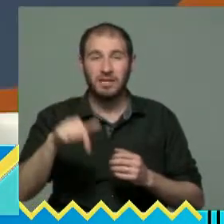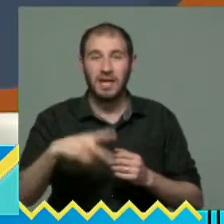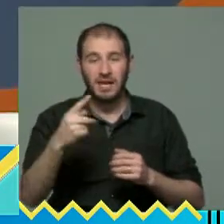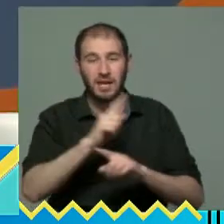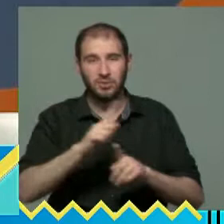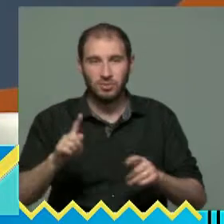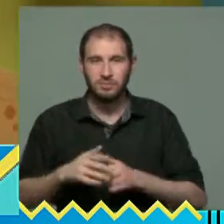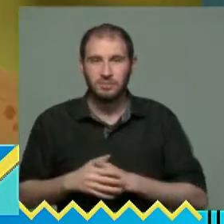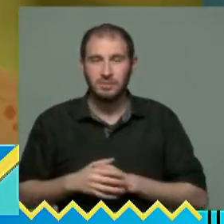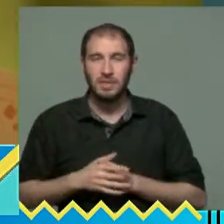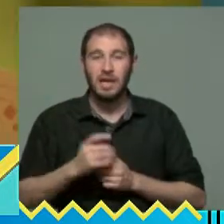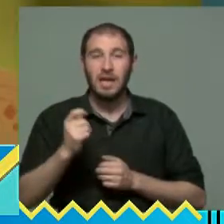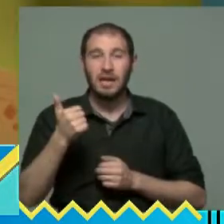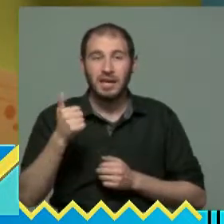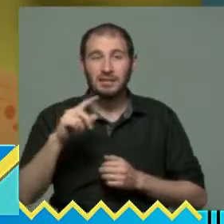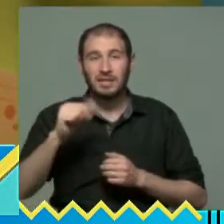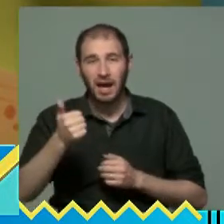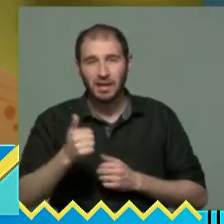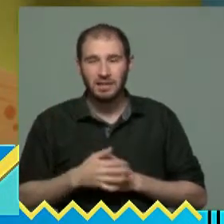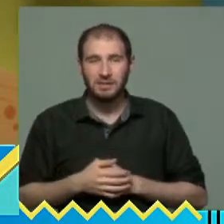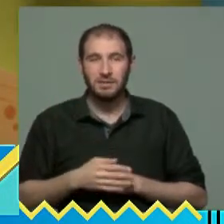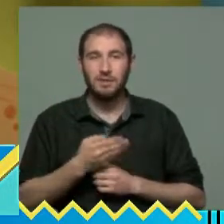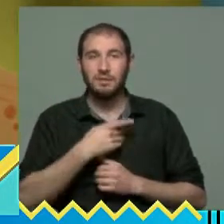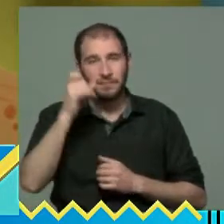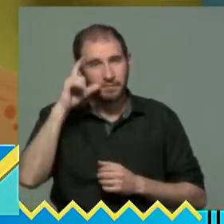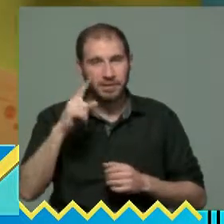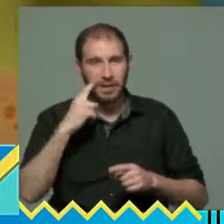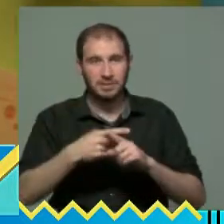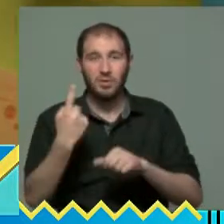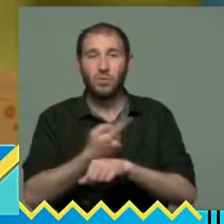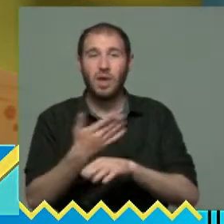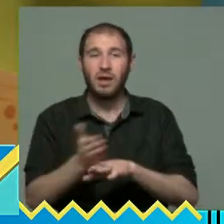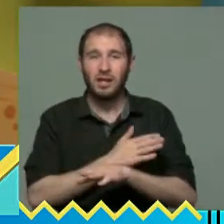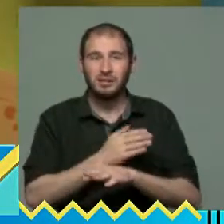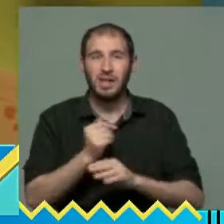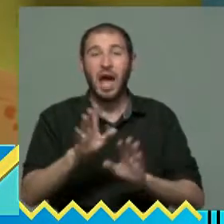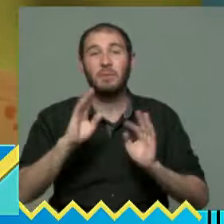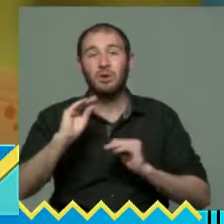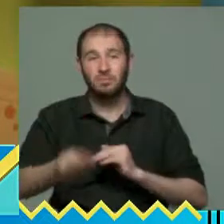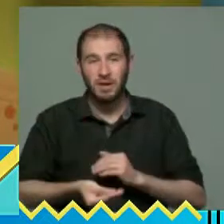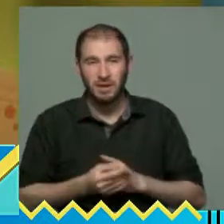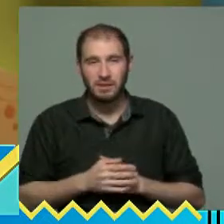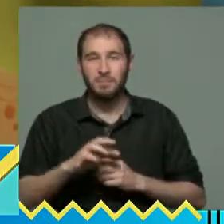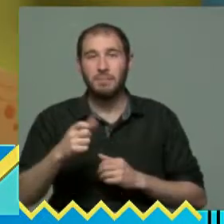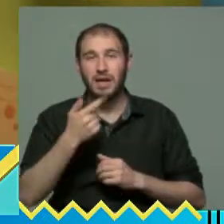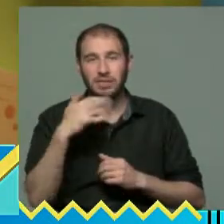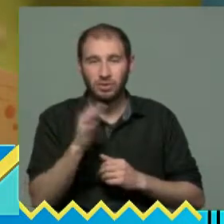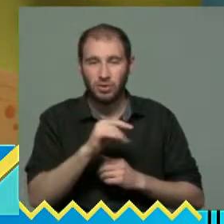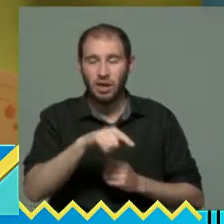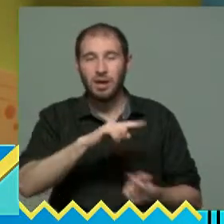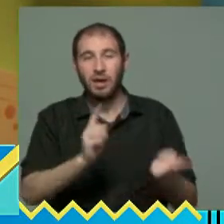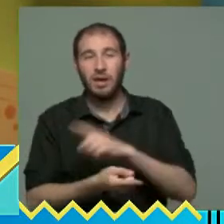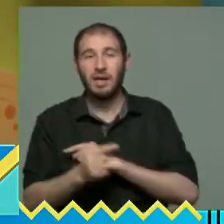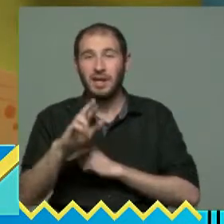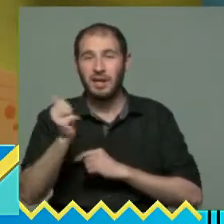kirchnerista, casi arrasa en las elecciones. Omar Félix ya 1 hora antes estaba reconociendo que en una de esas perdía en las PASO. Y ahora apareció